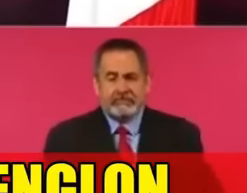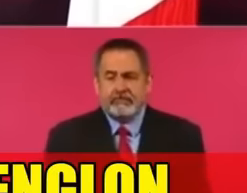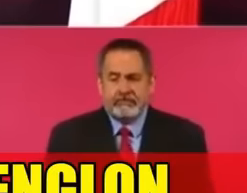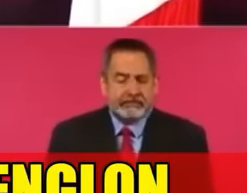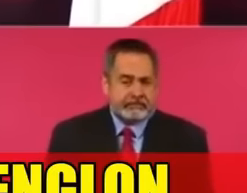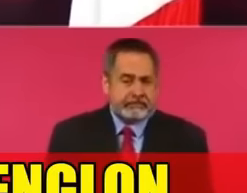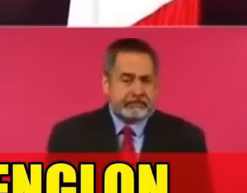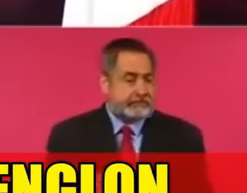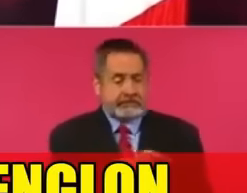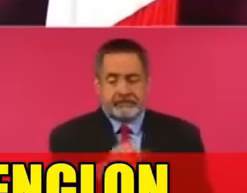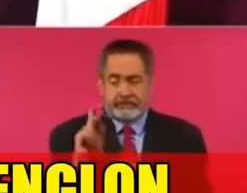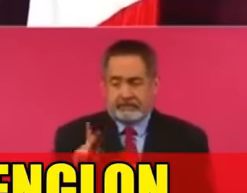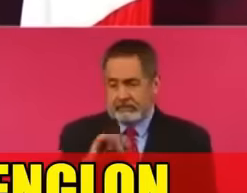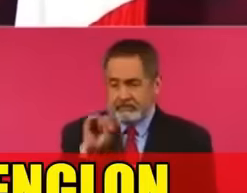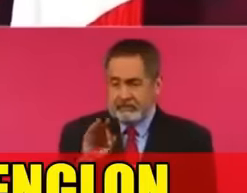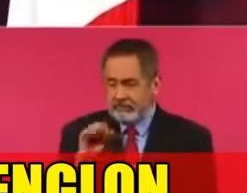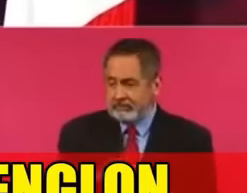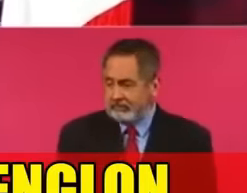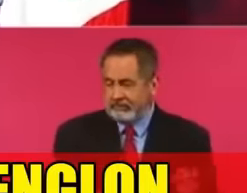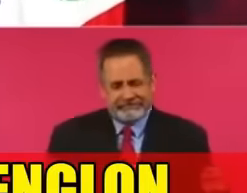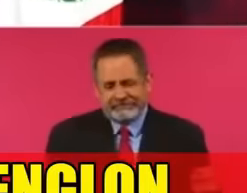Está el Poder Judicial